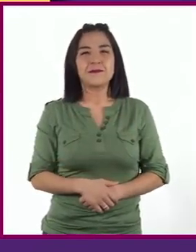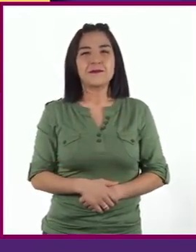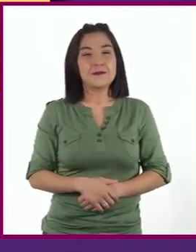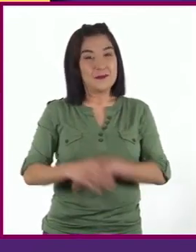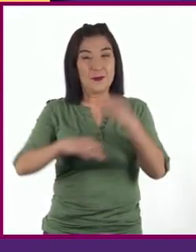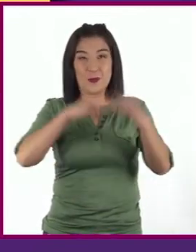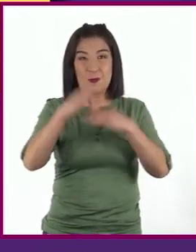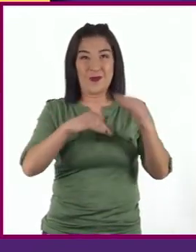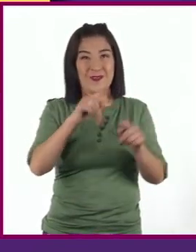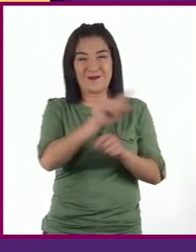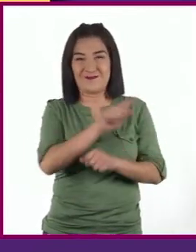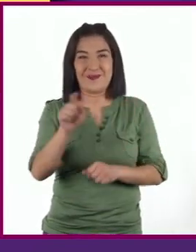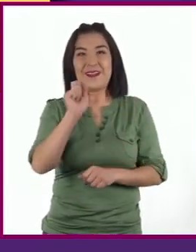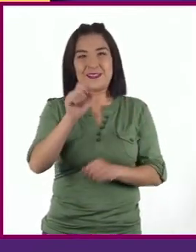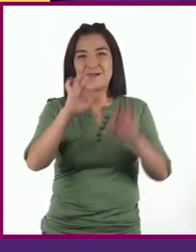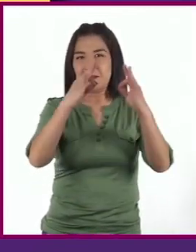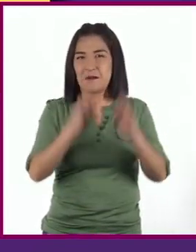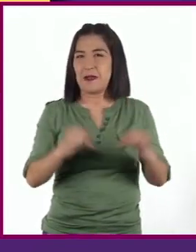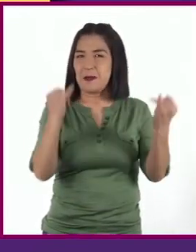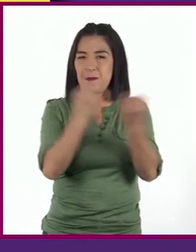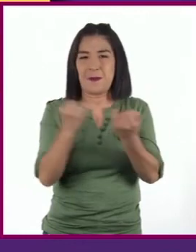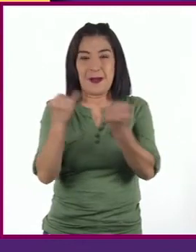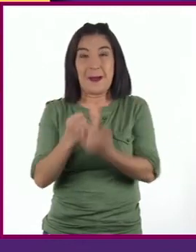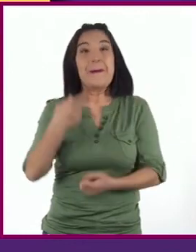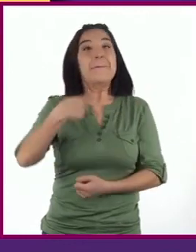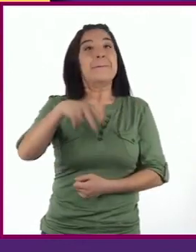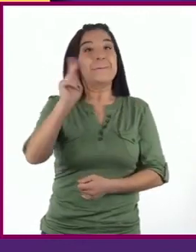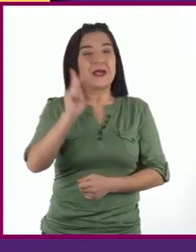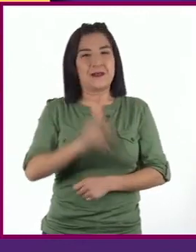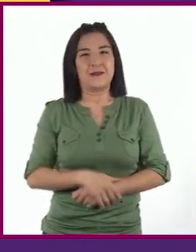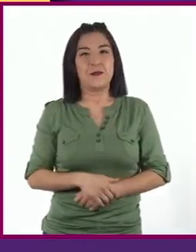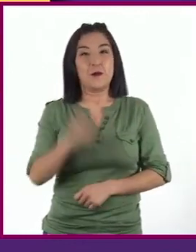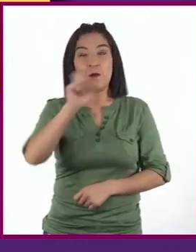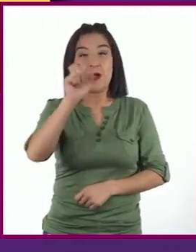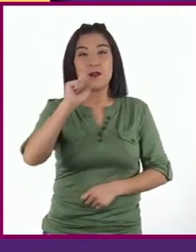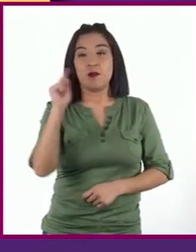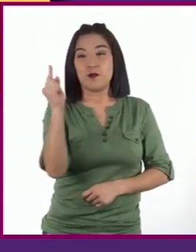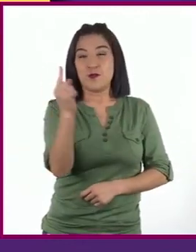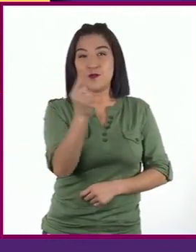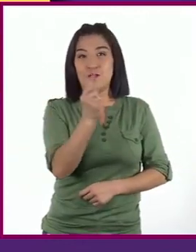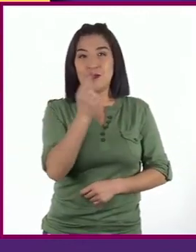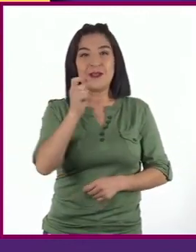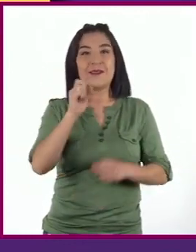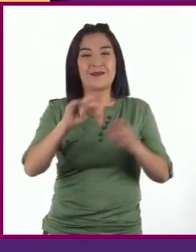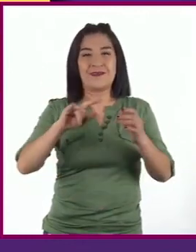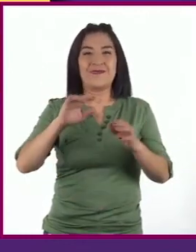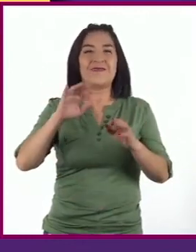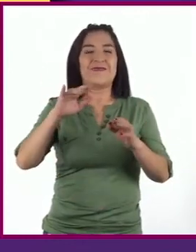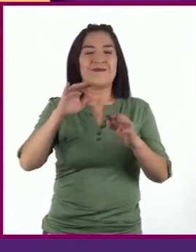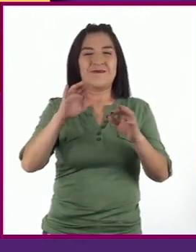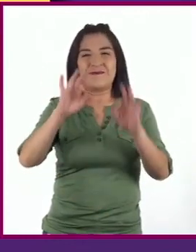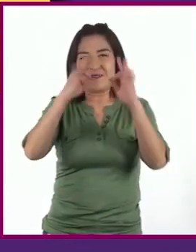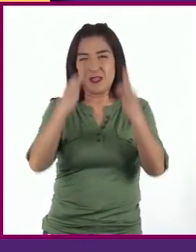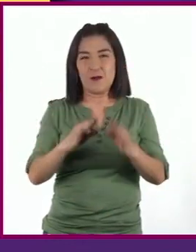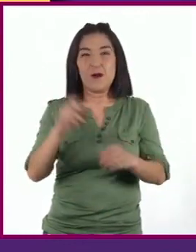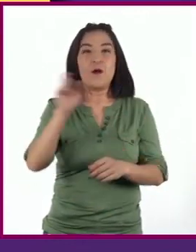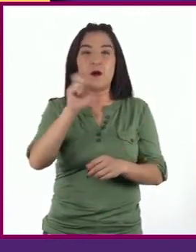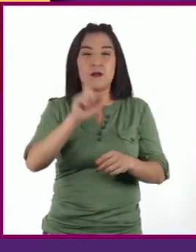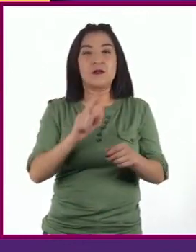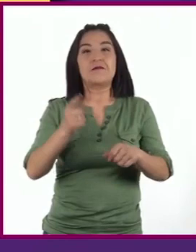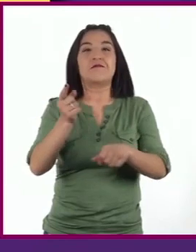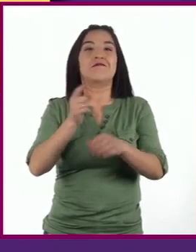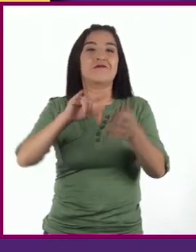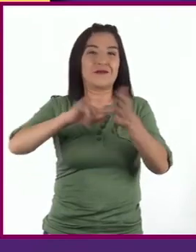Todas las figuras son iguales. Sin embargo, al girar las figuras en sentido horario o